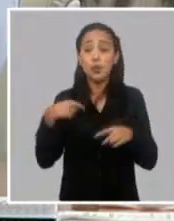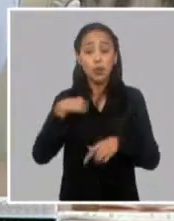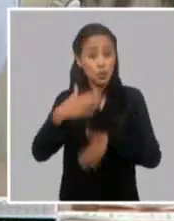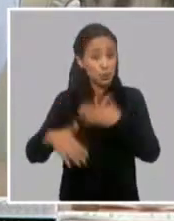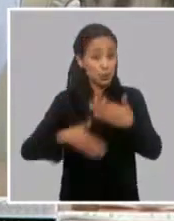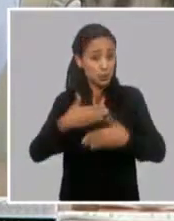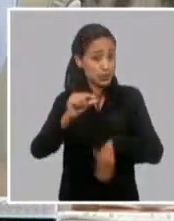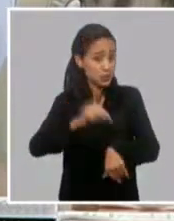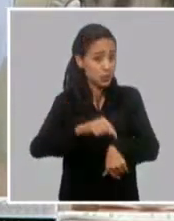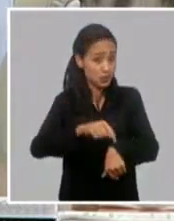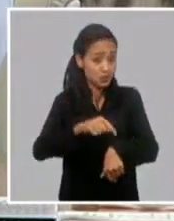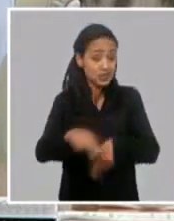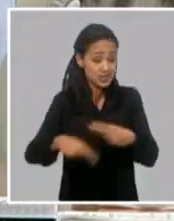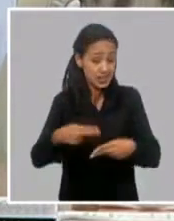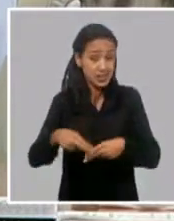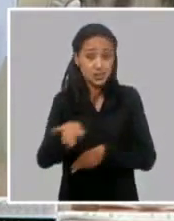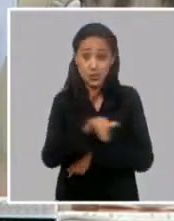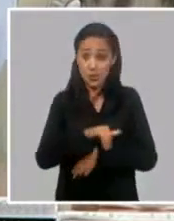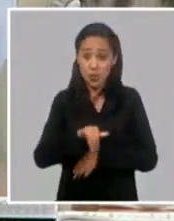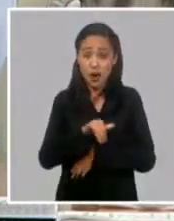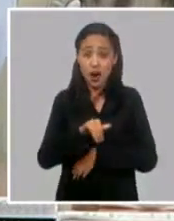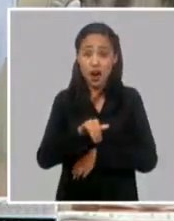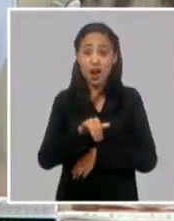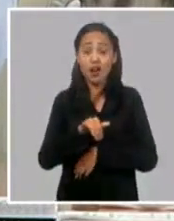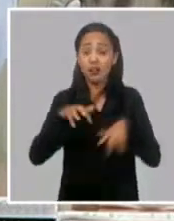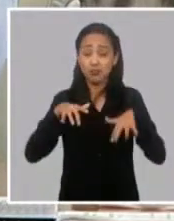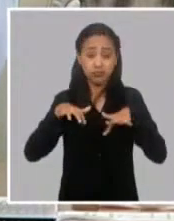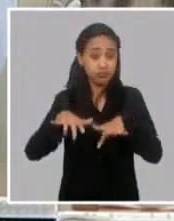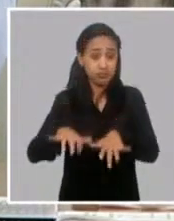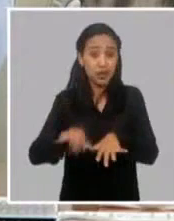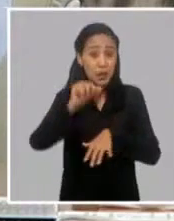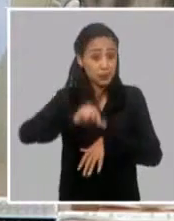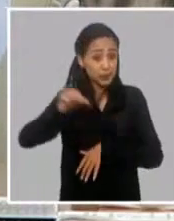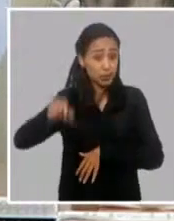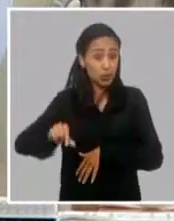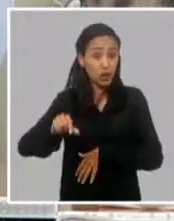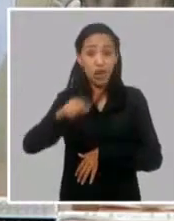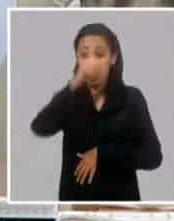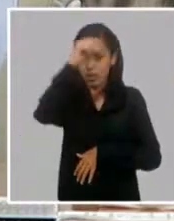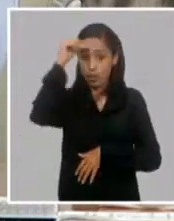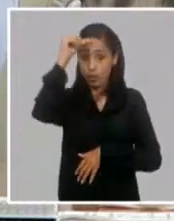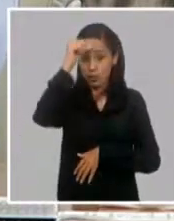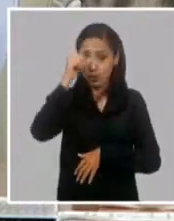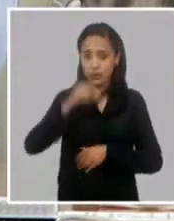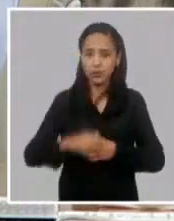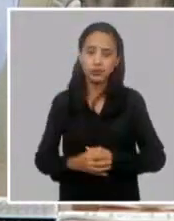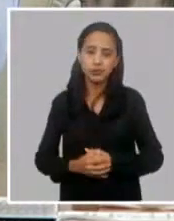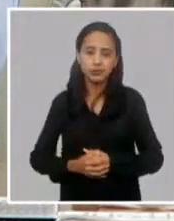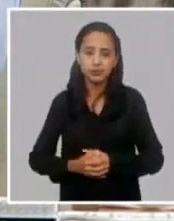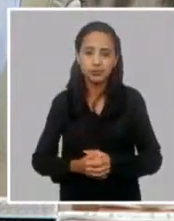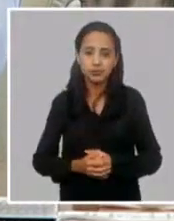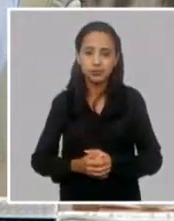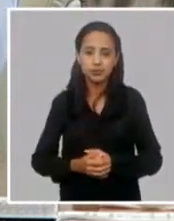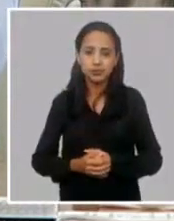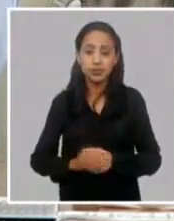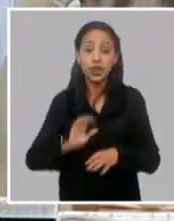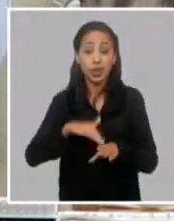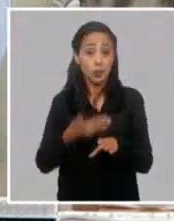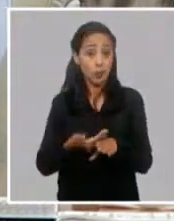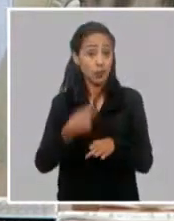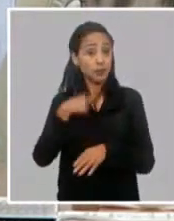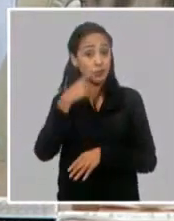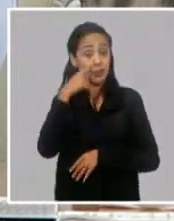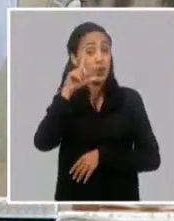recientes que se produjeron de manera concentrada el domingo, que tuvieron alguna incidencia menor el lunes y que ya